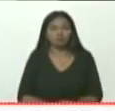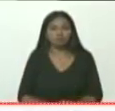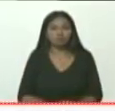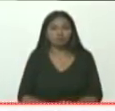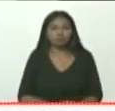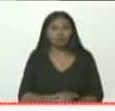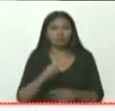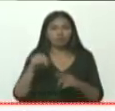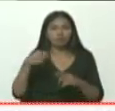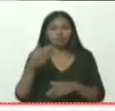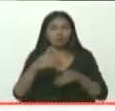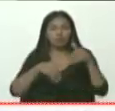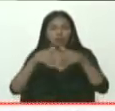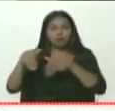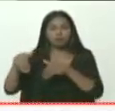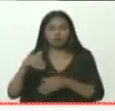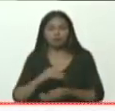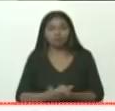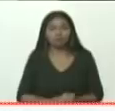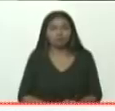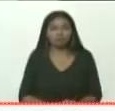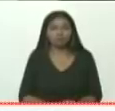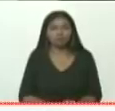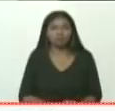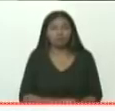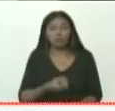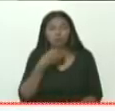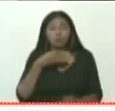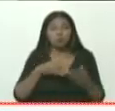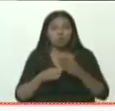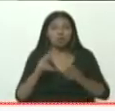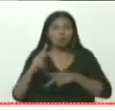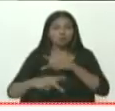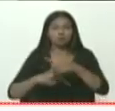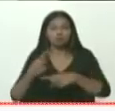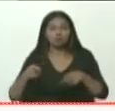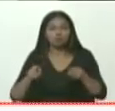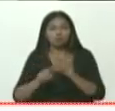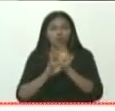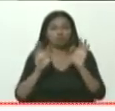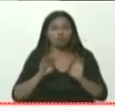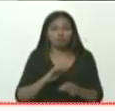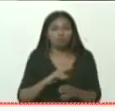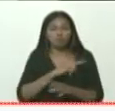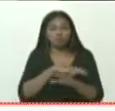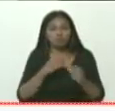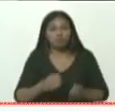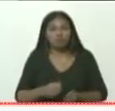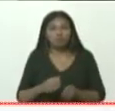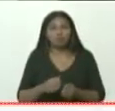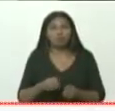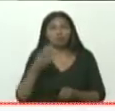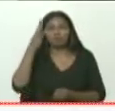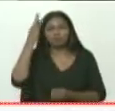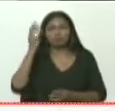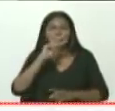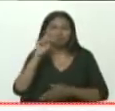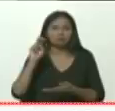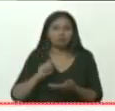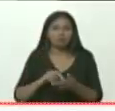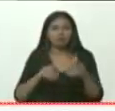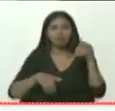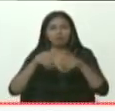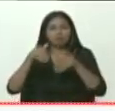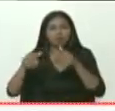las próximas elecciones. Y bueno, ir a un proceso de fortalecimiento del Consejo Nacional Electoral,